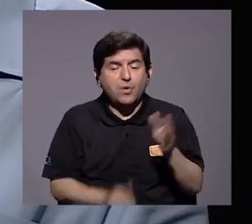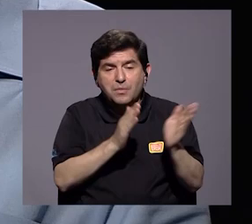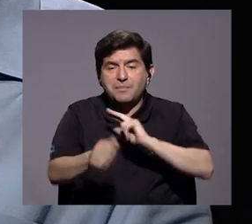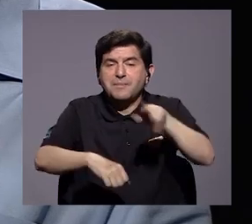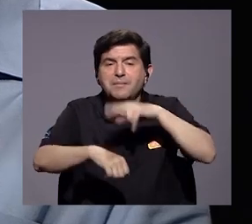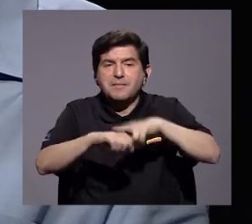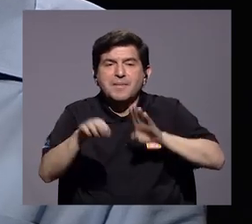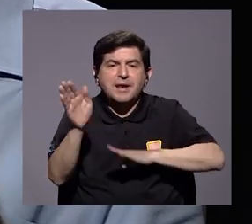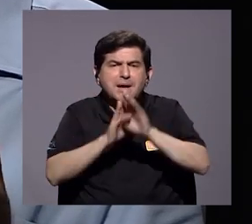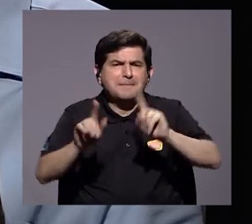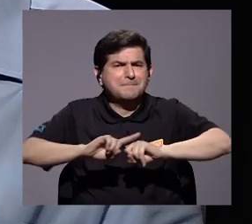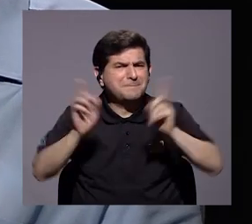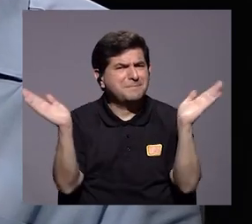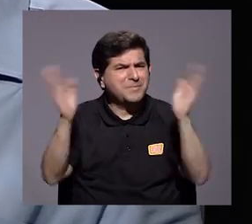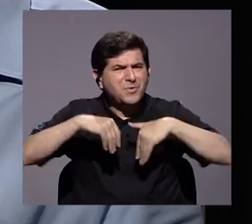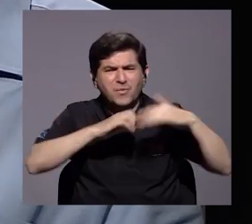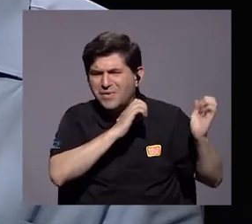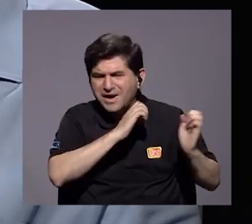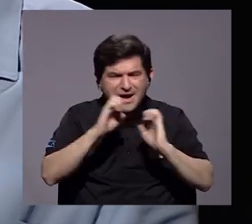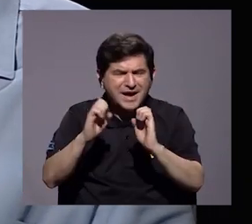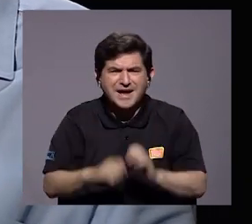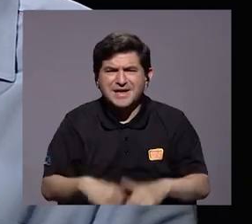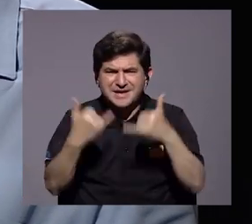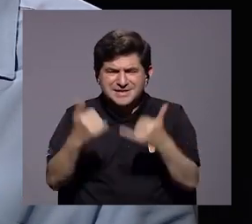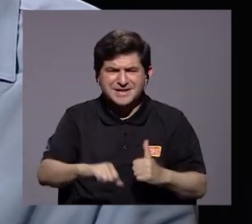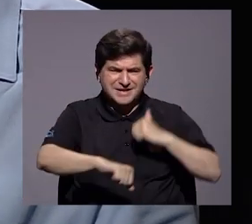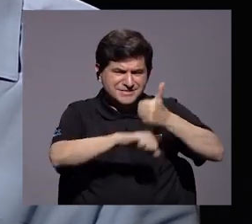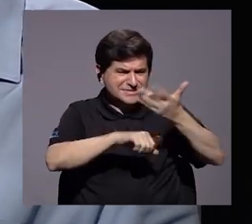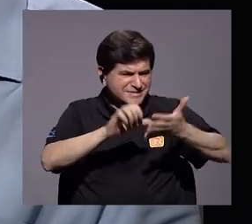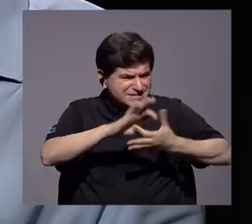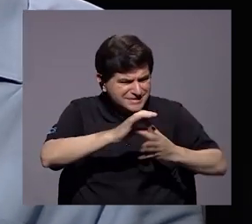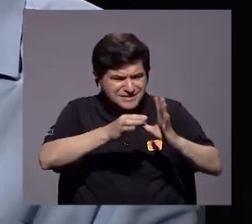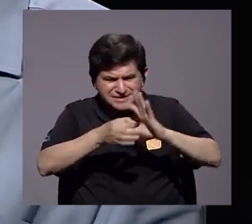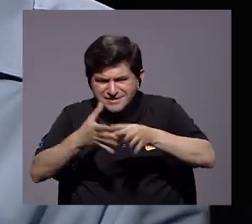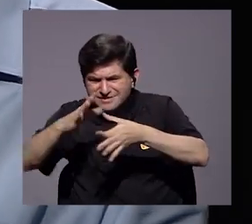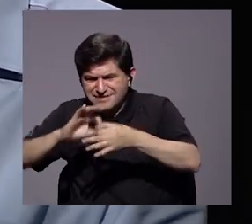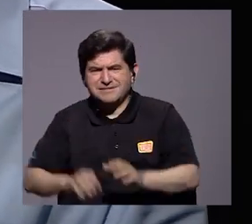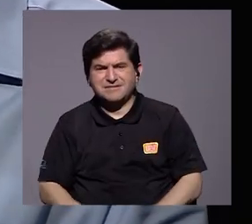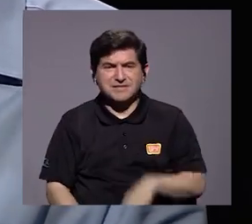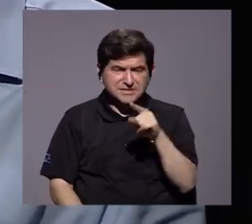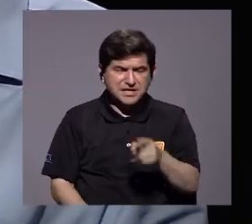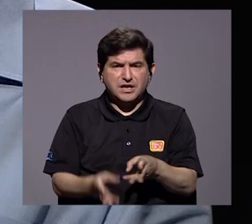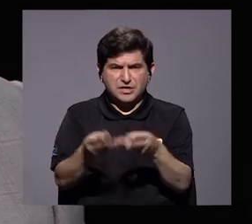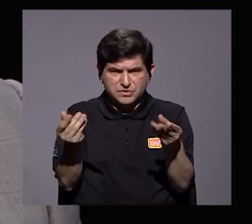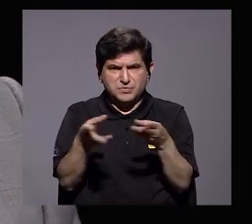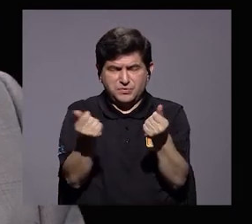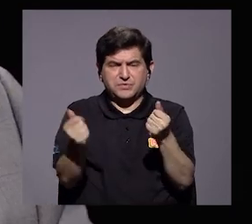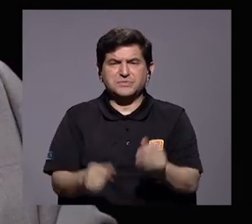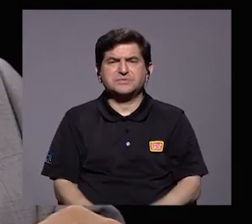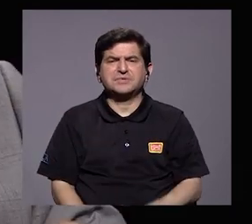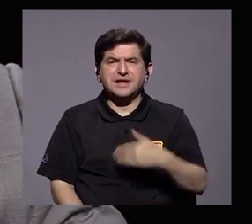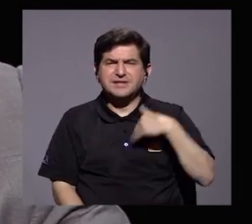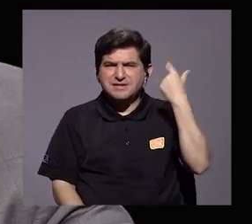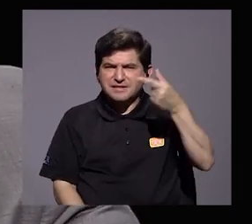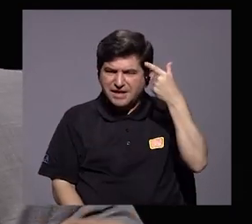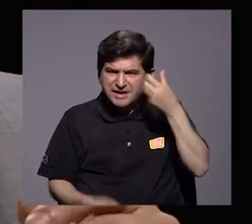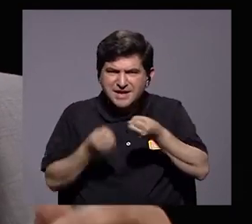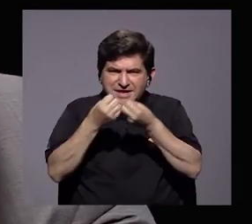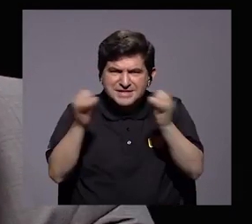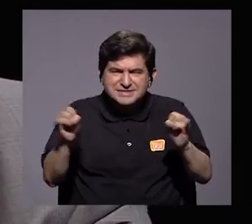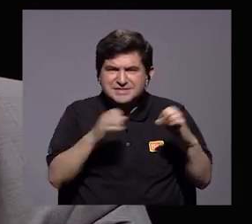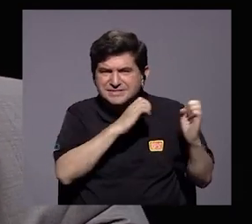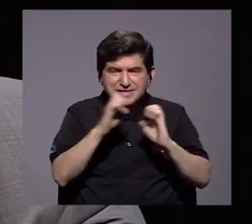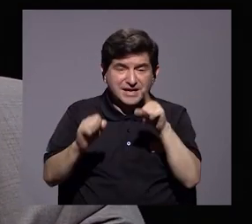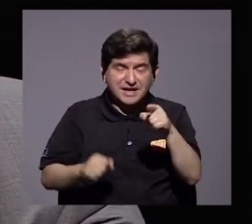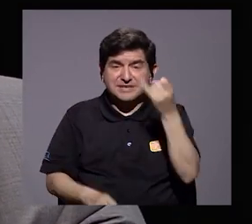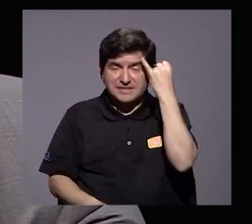pero no hay una estrategia concatenada una estrategia de conjunto si no diga eso va a producir que se gane o no sea un gobierno sin estrategia me